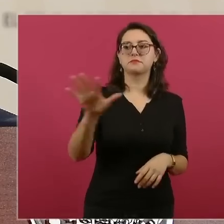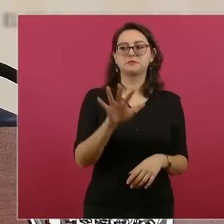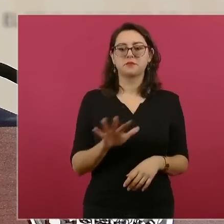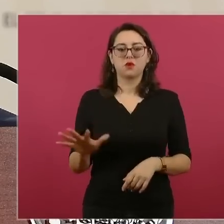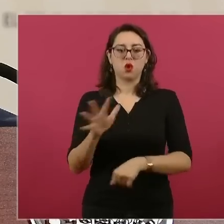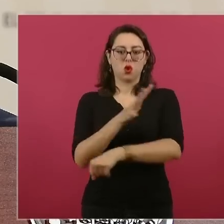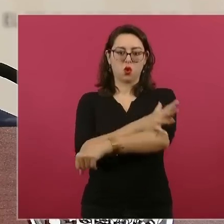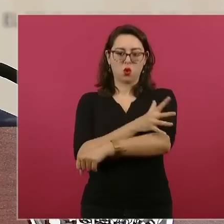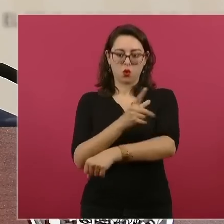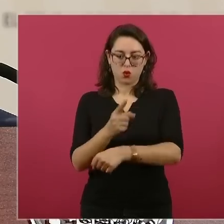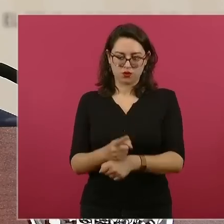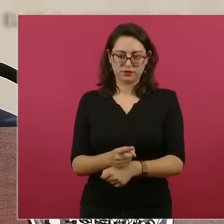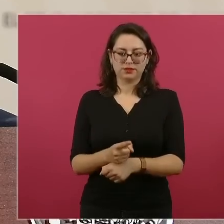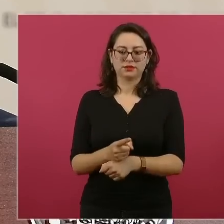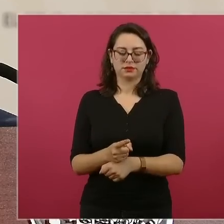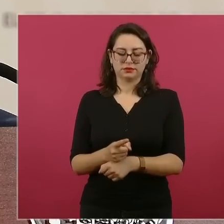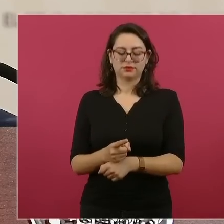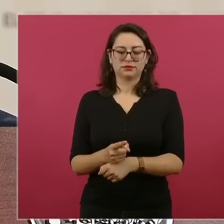Por eso